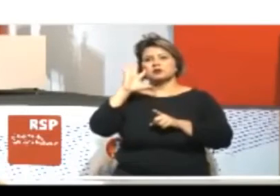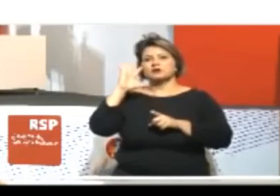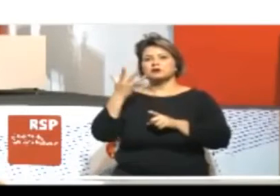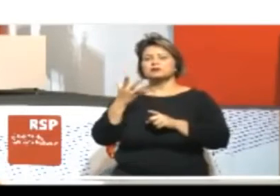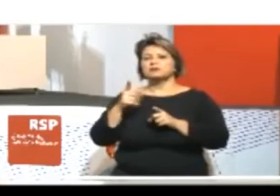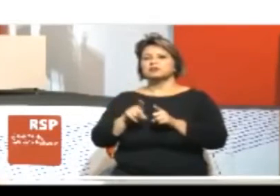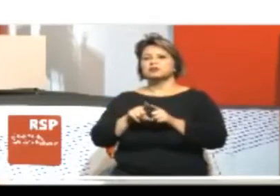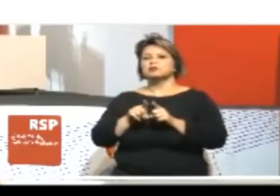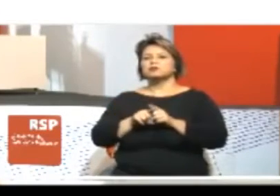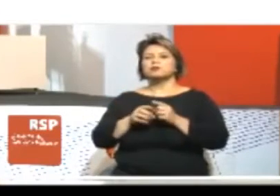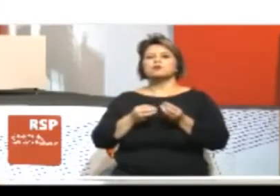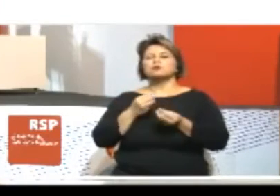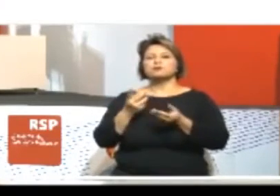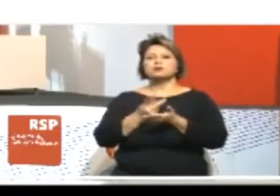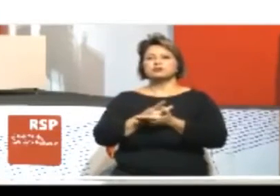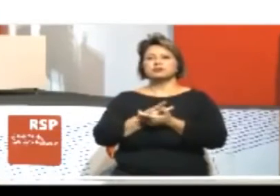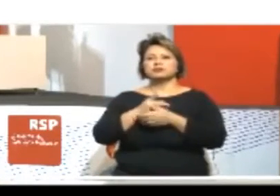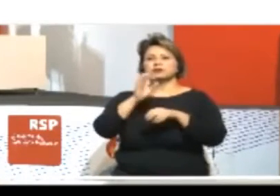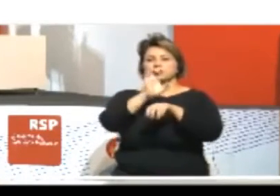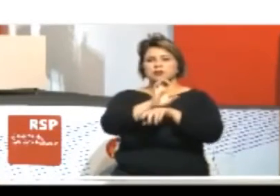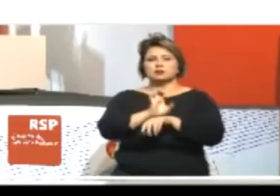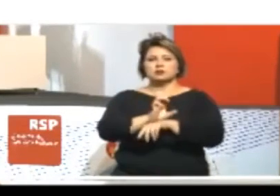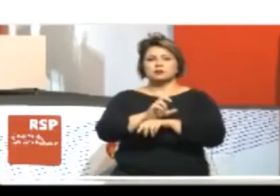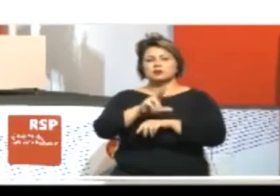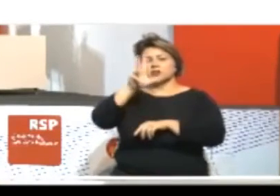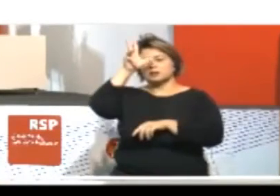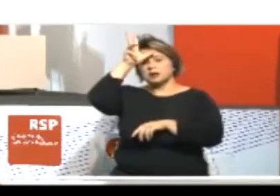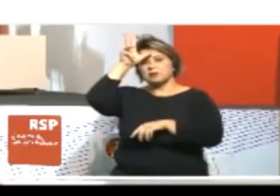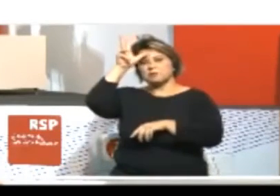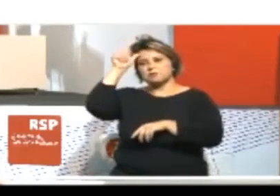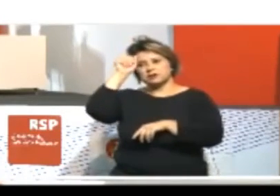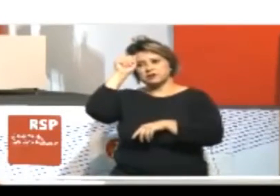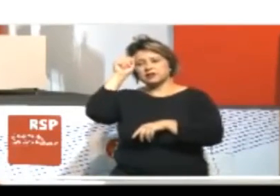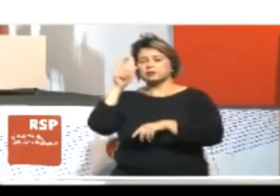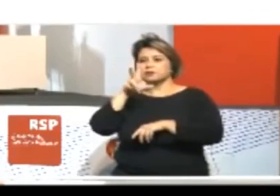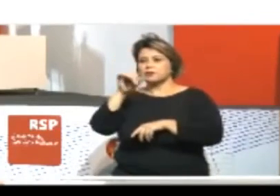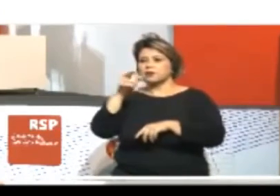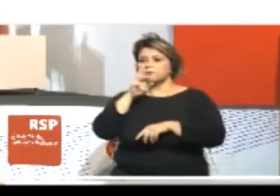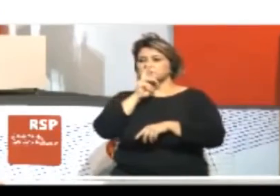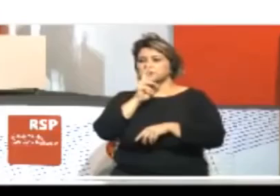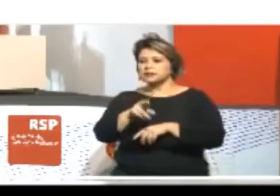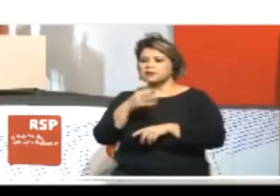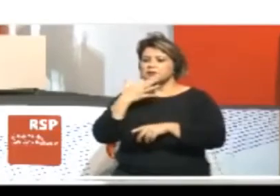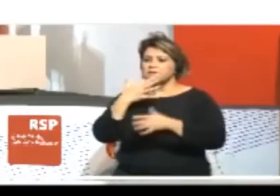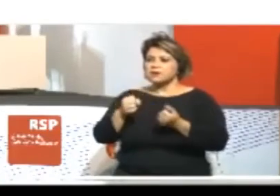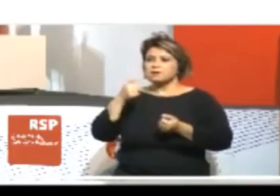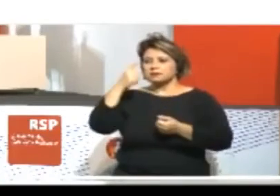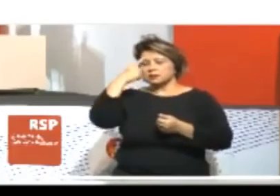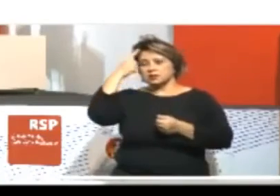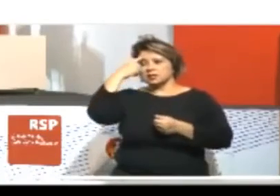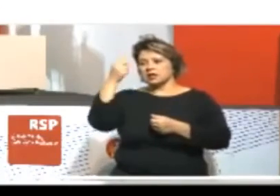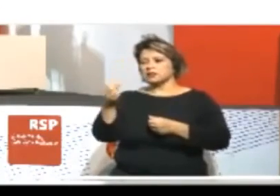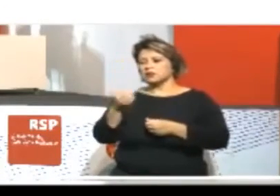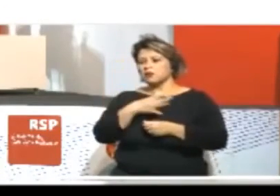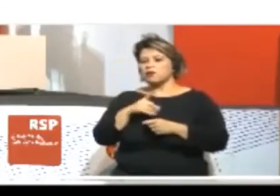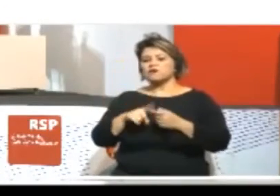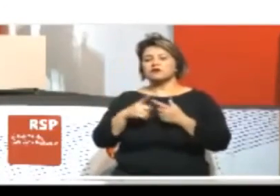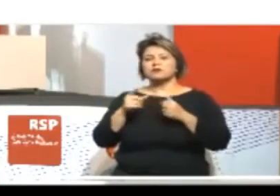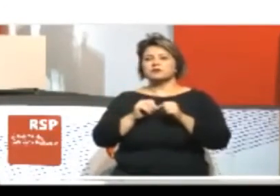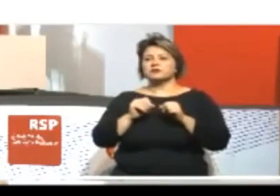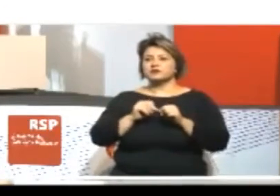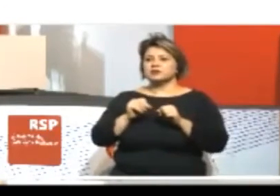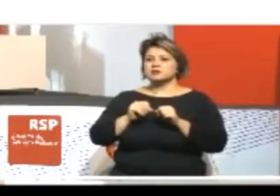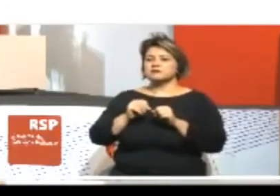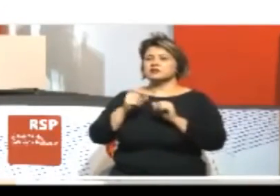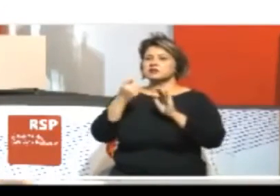es posible que un alcalde diga, vamos a innovar con este, hagamos un programa piloto en este vecindario, vamos a